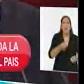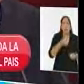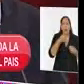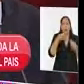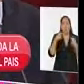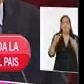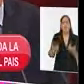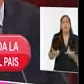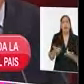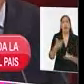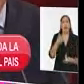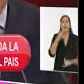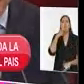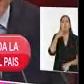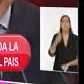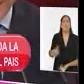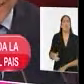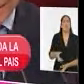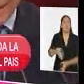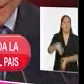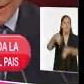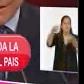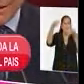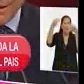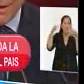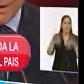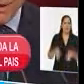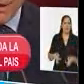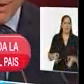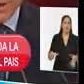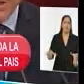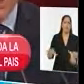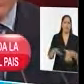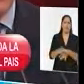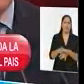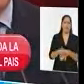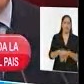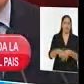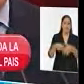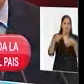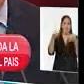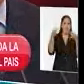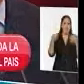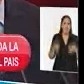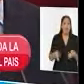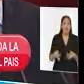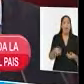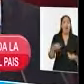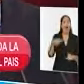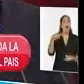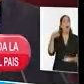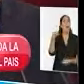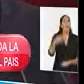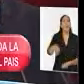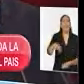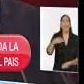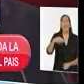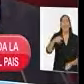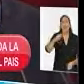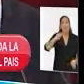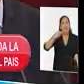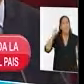discutir el proyecto de país con la educación, no para un gobierno. Y lo que debe ofrecer la oposición es la garantía y